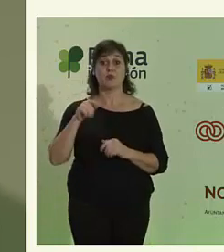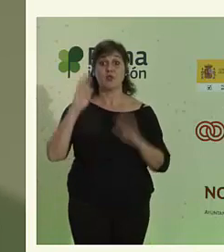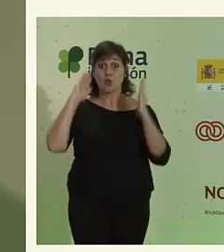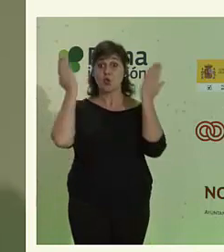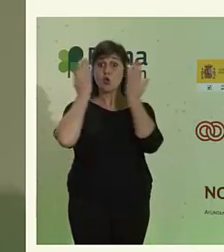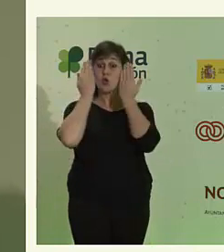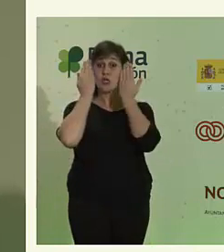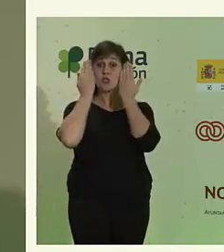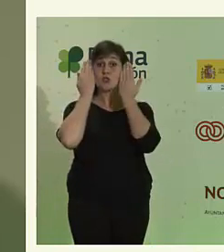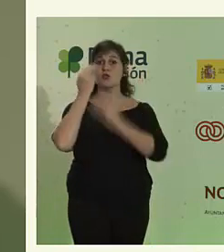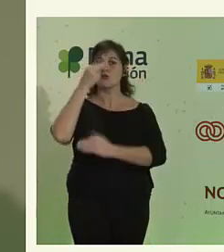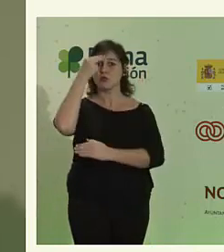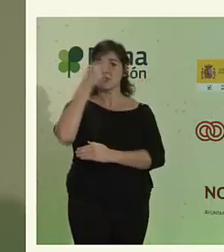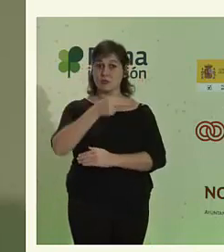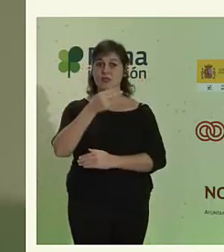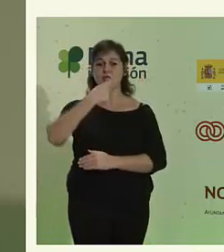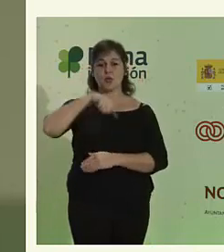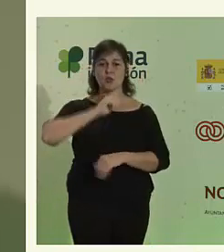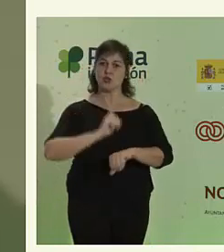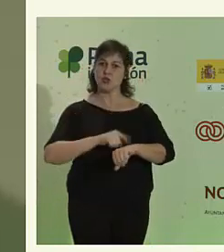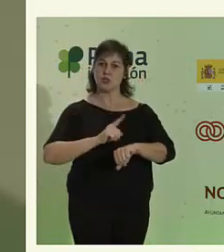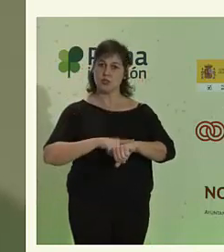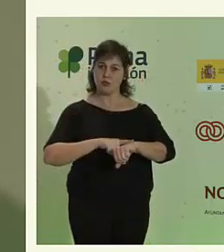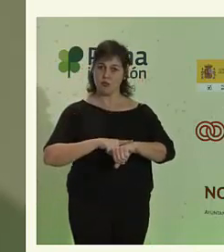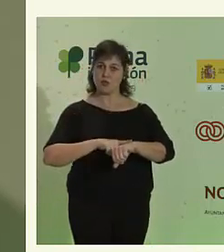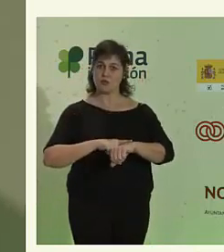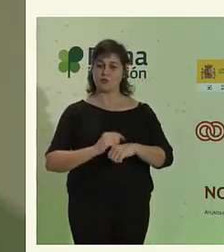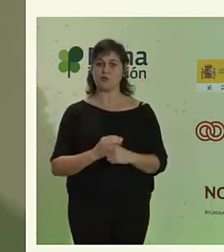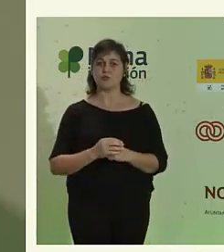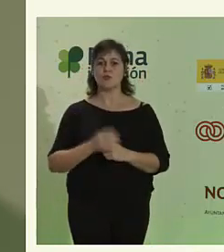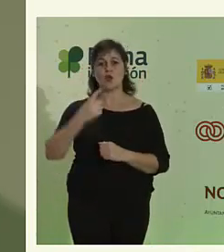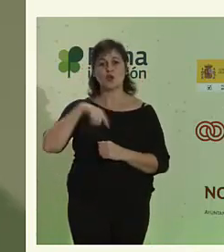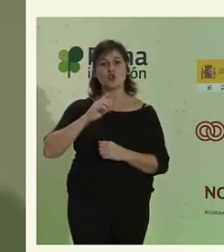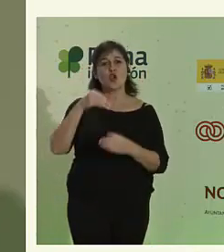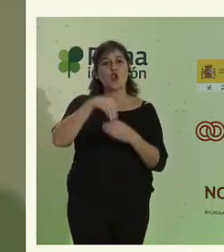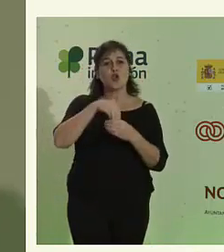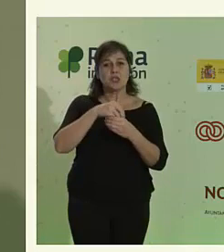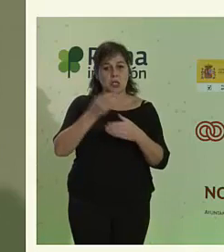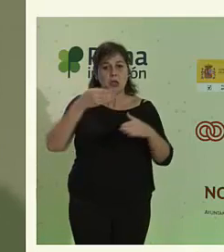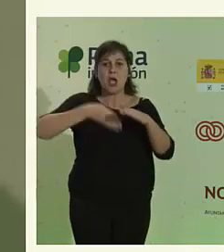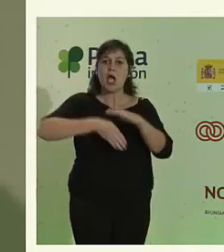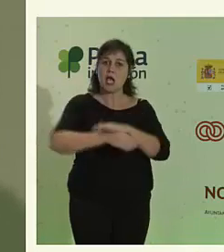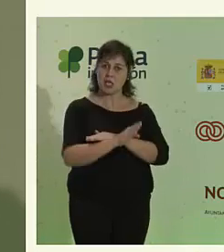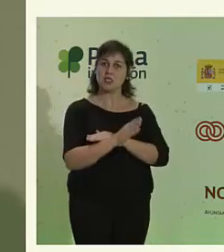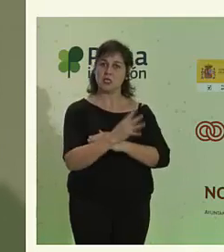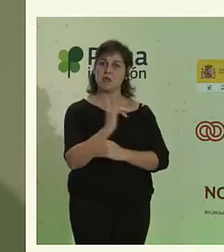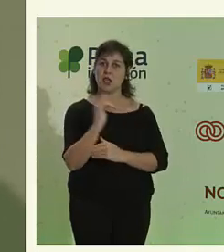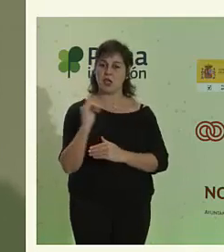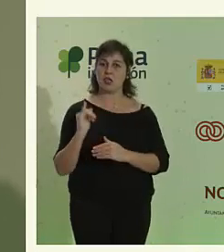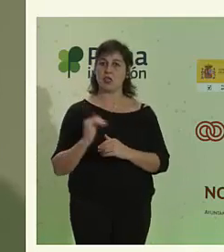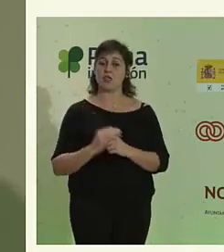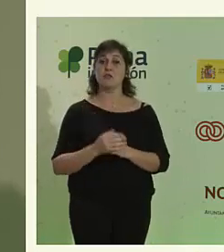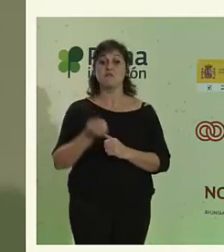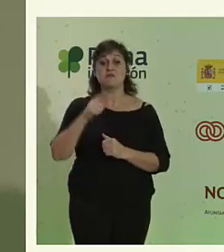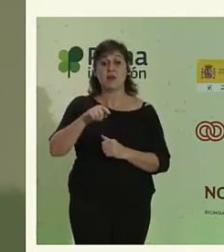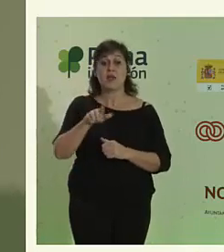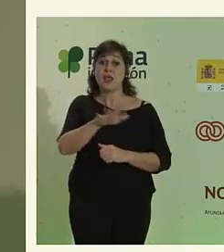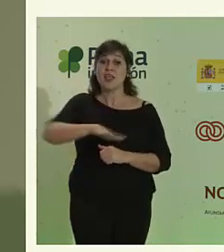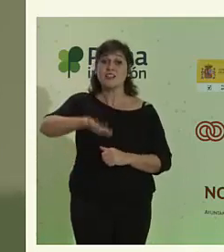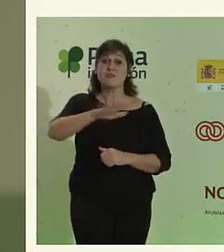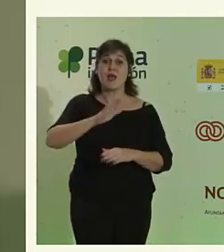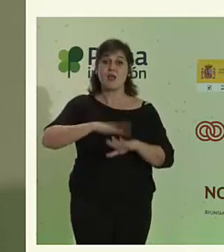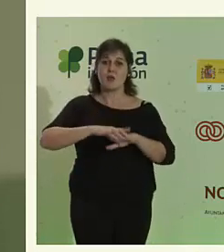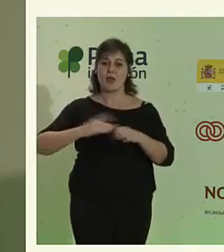congresos se respetan nuestros tiempos, contamos con contenidos accesibles, con espacios de